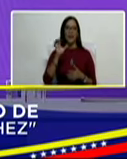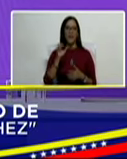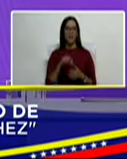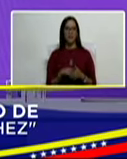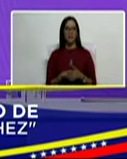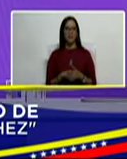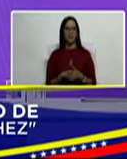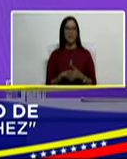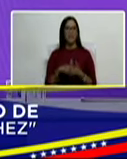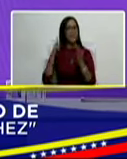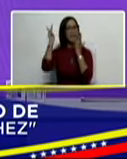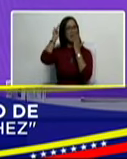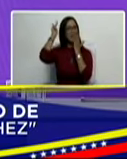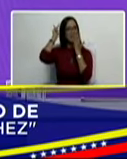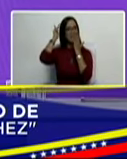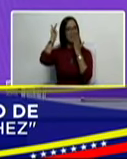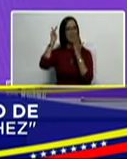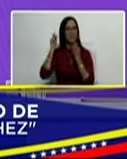Cacica India.